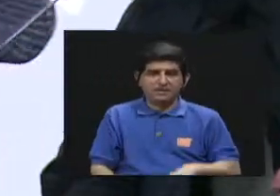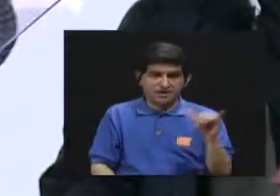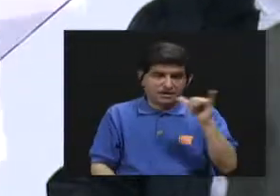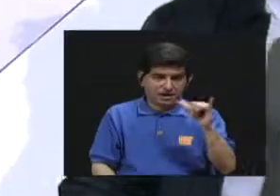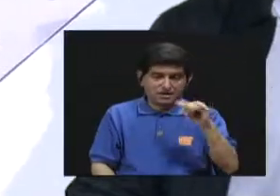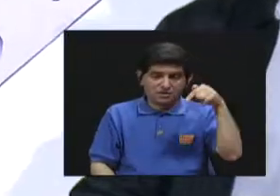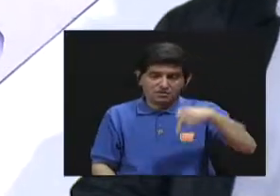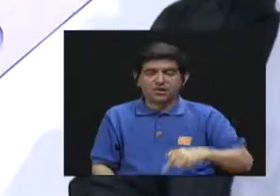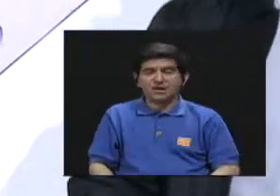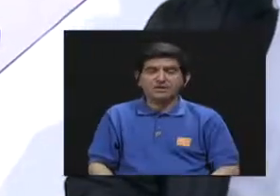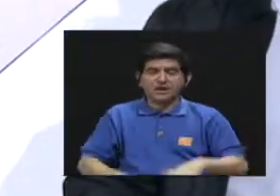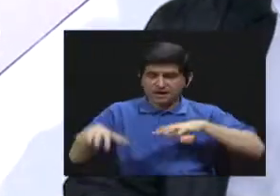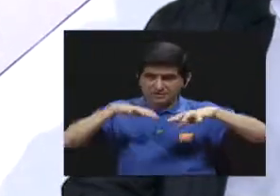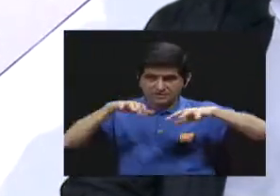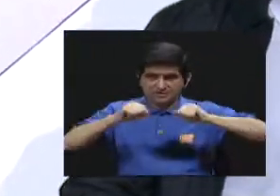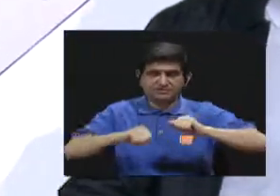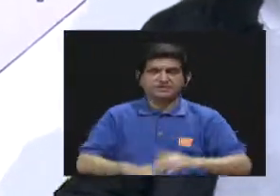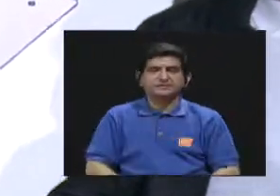marco.